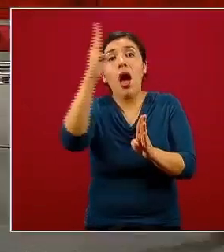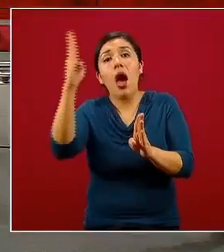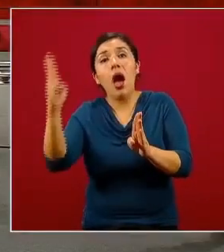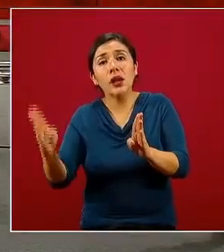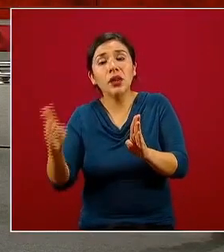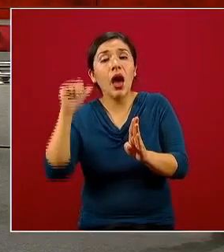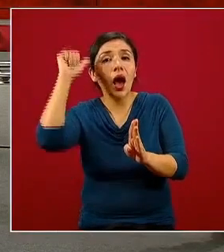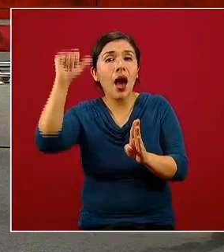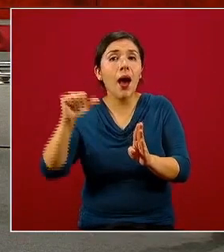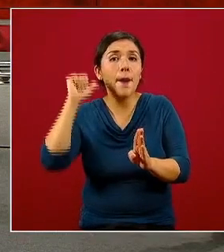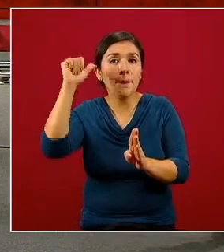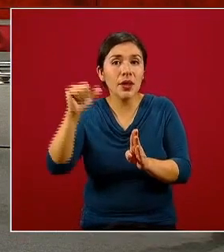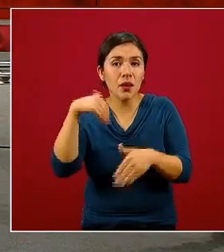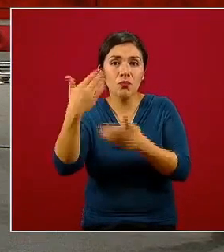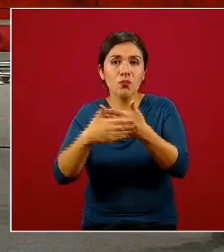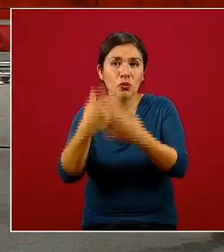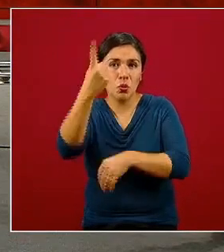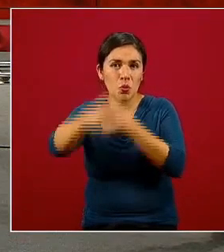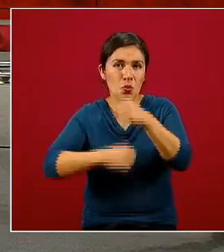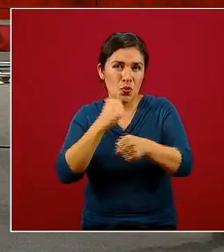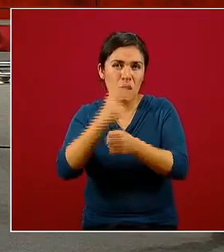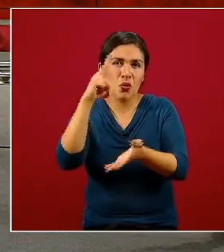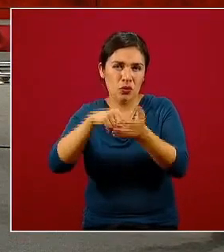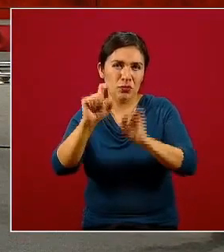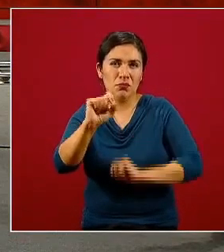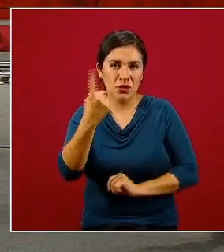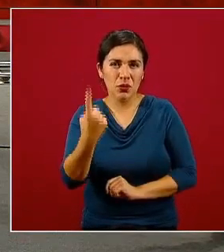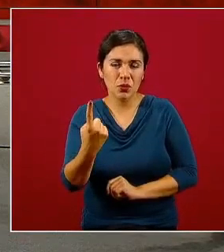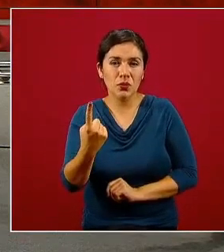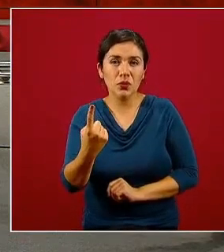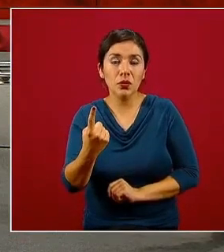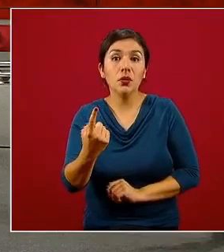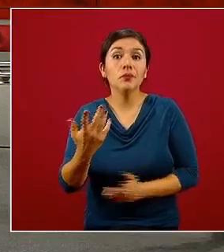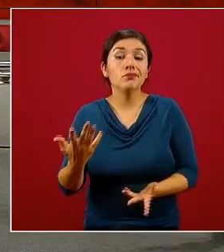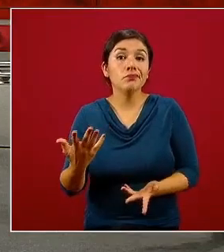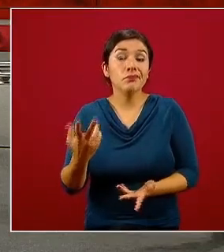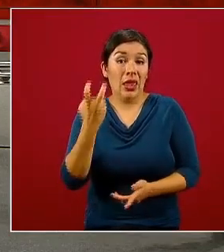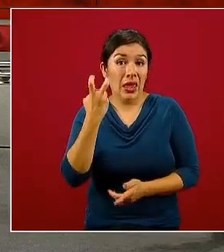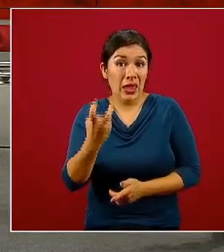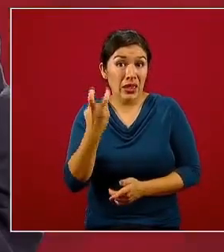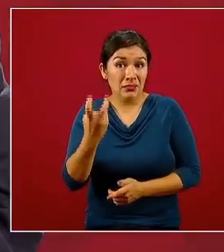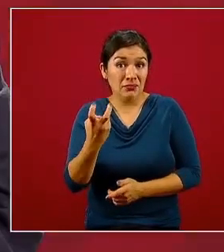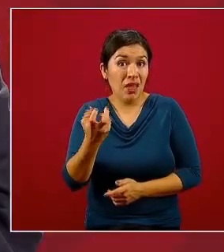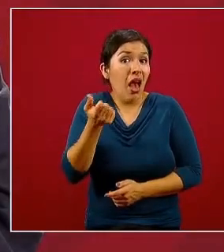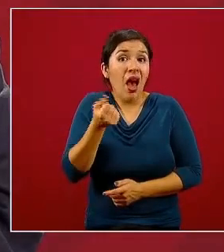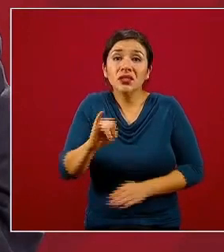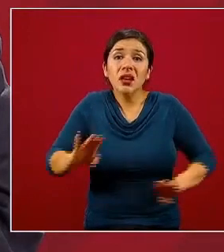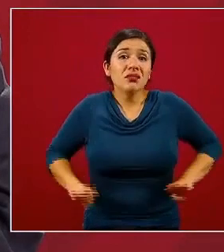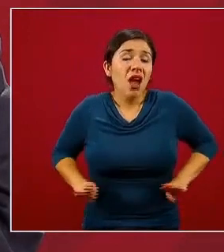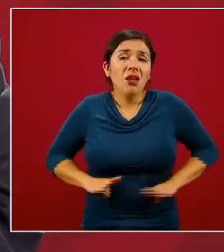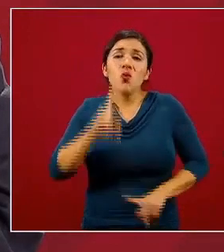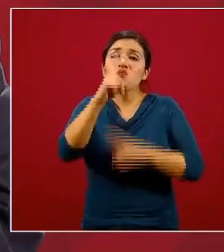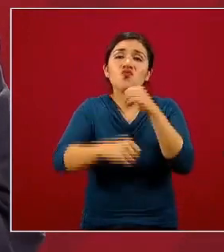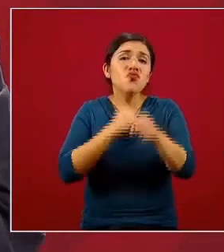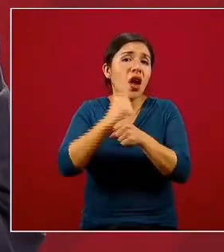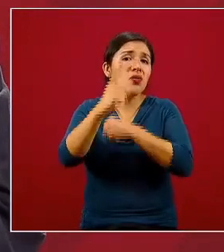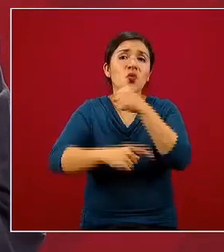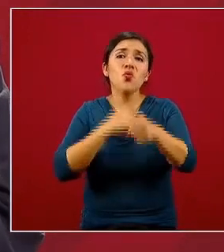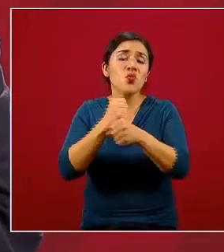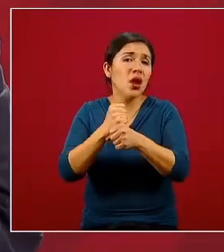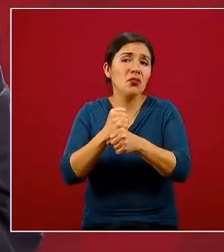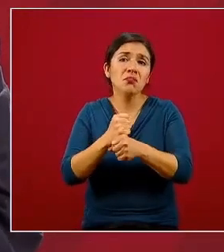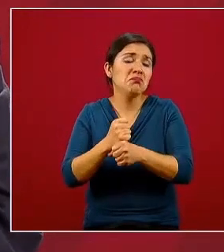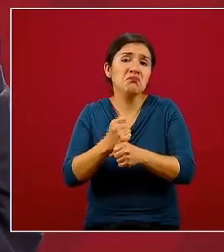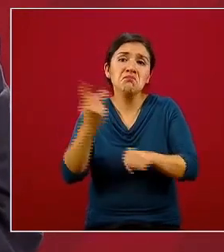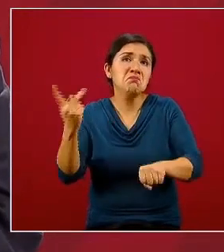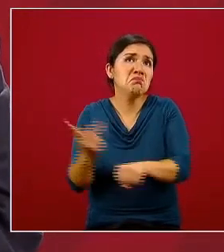hasta abril del año siguiente, en este caso 2021. Esto es un fenómeno que ocurre todos los años y ha ocurrido desde